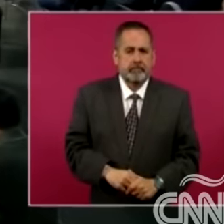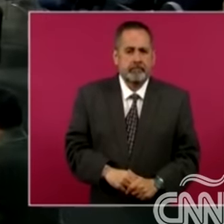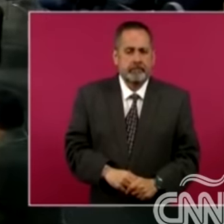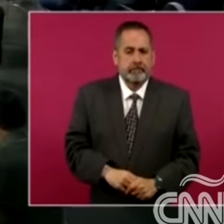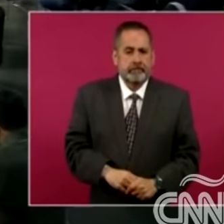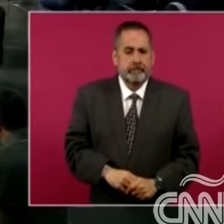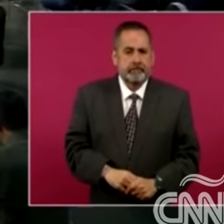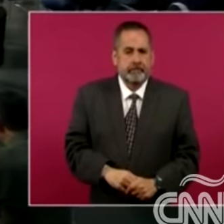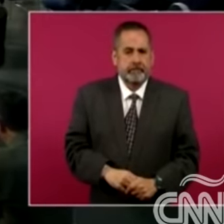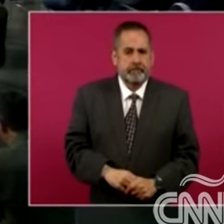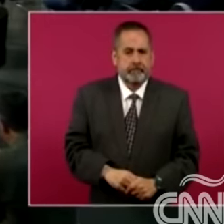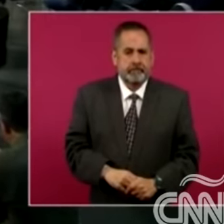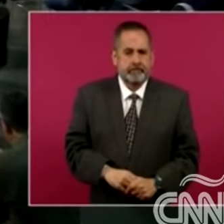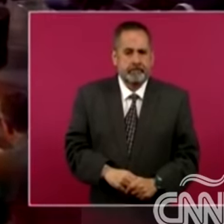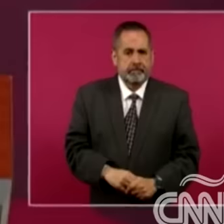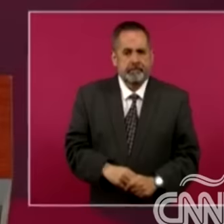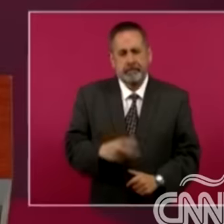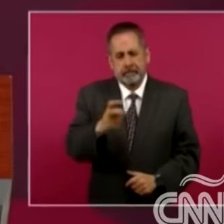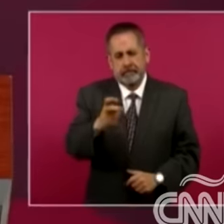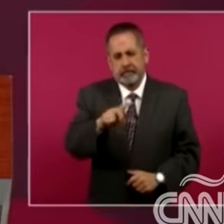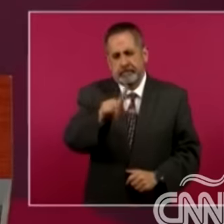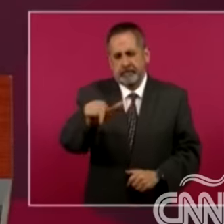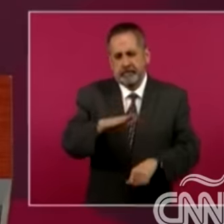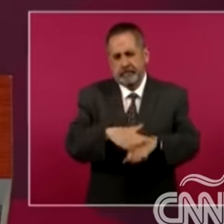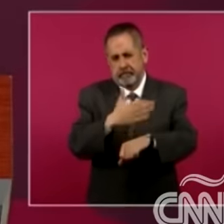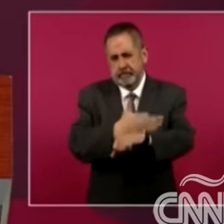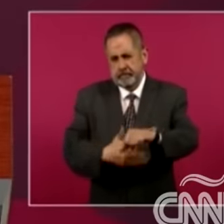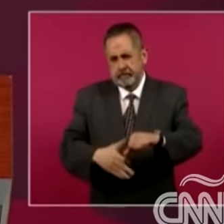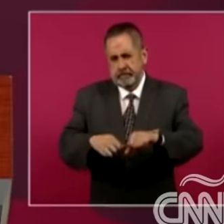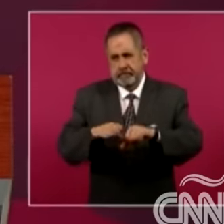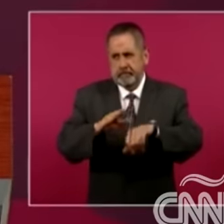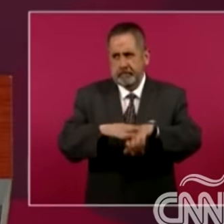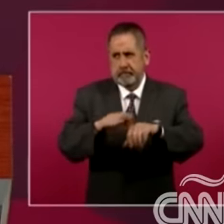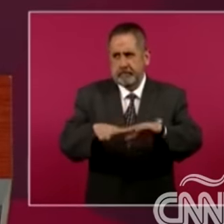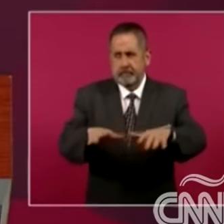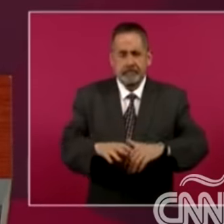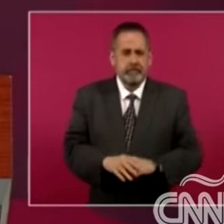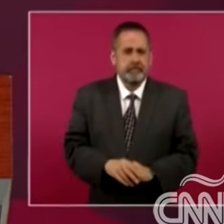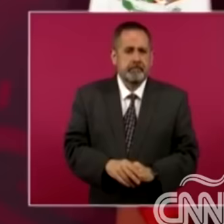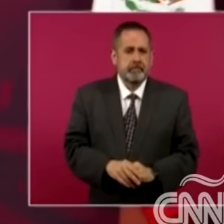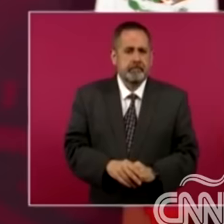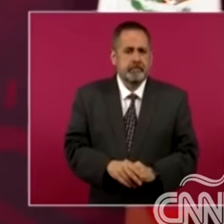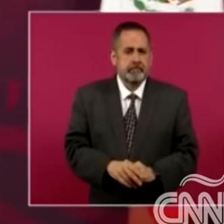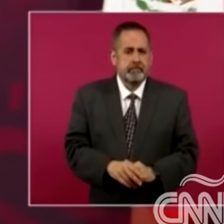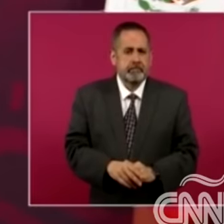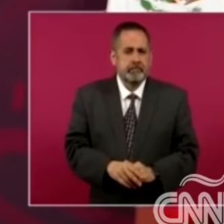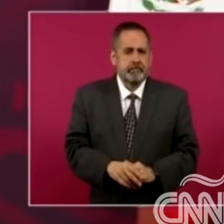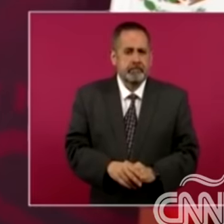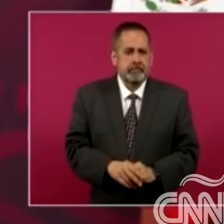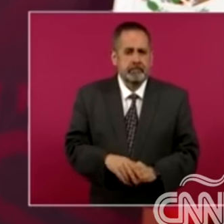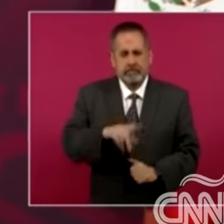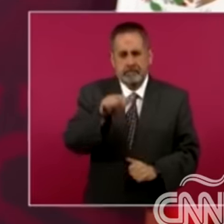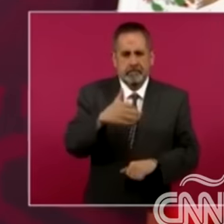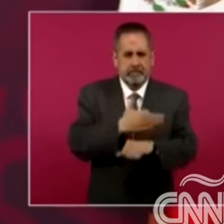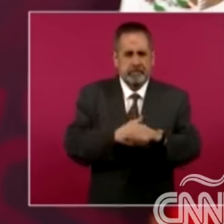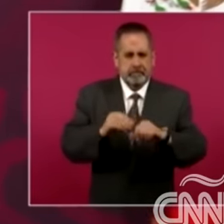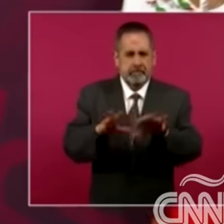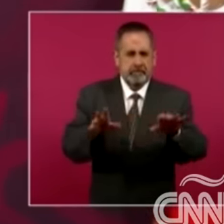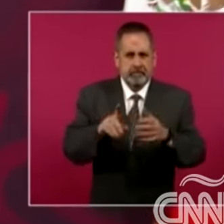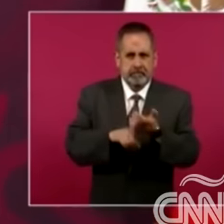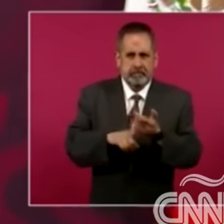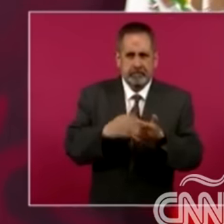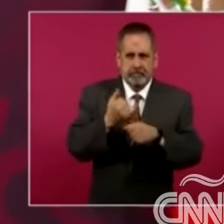Eso más tarde se informa para que se tenga